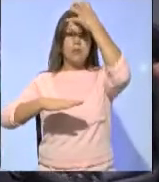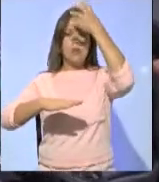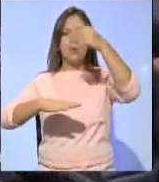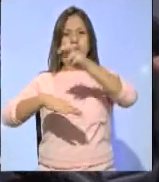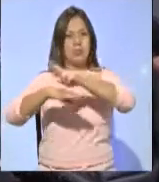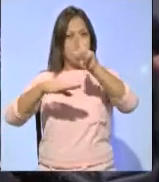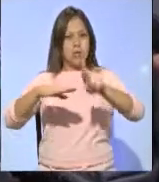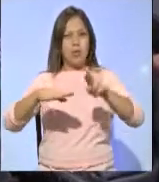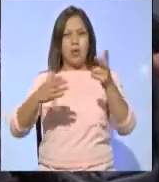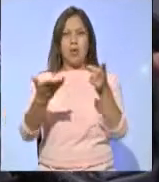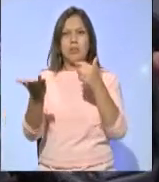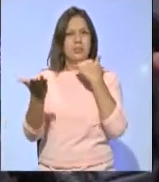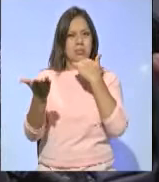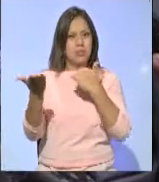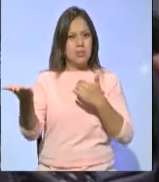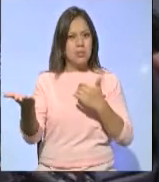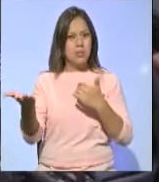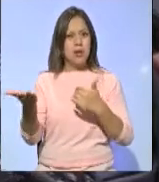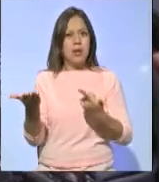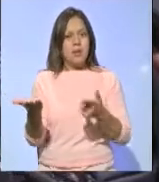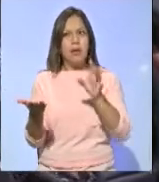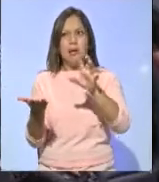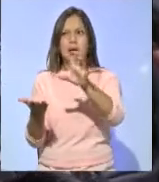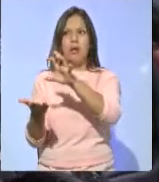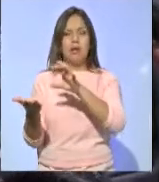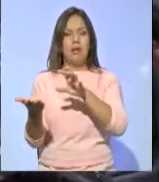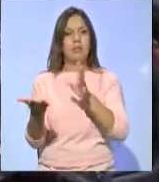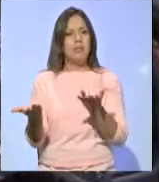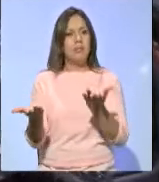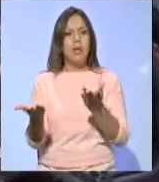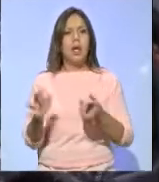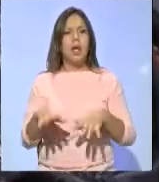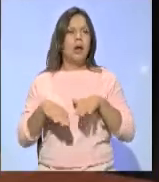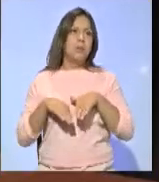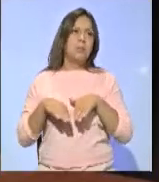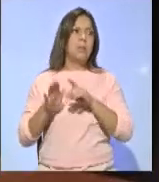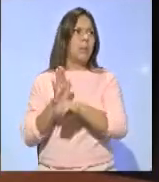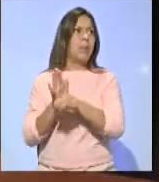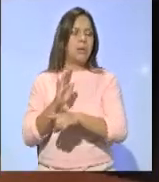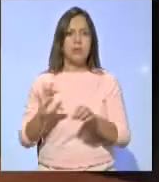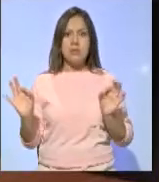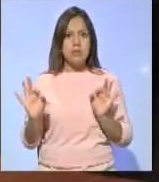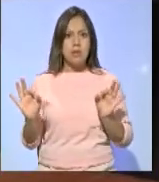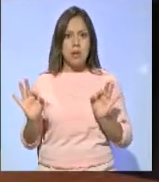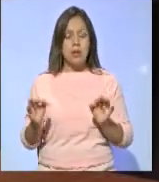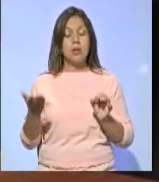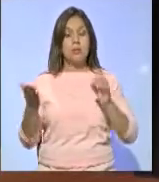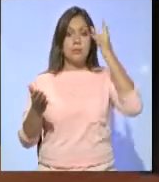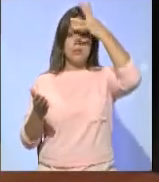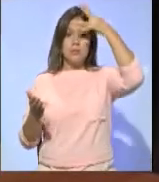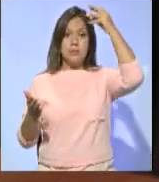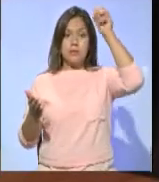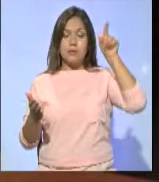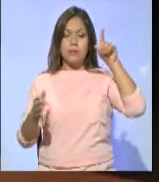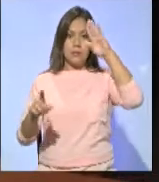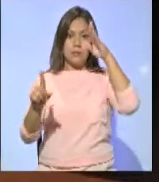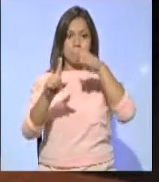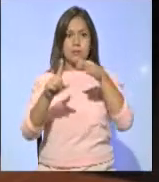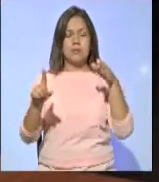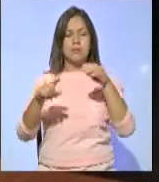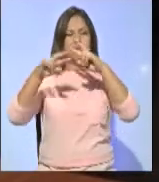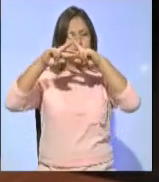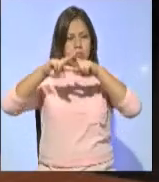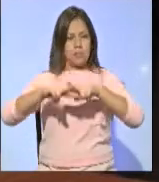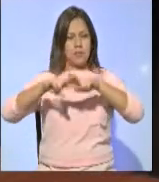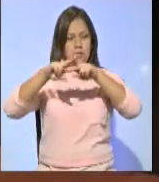esos establecimientos, de esas zonas, de esas provincias, no presentaron las denuncias. Según Serrano, el objetivo es que se examinen